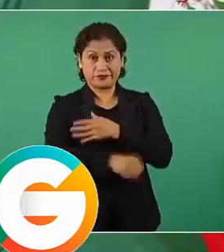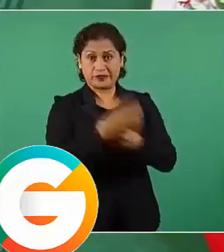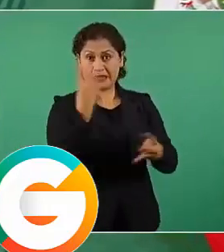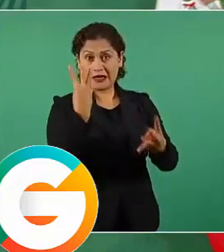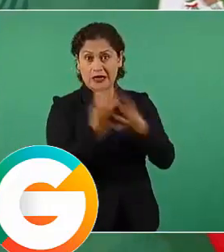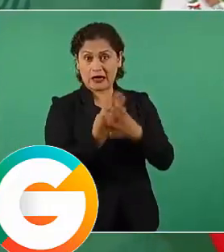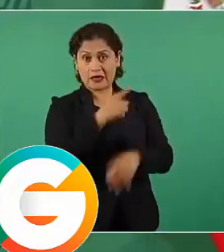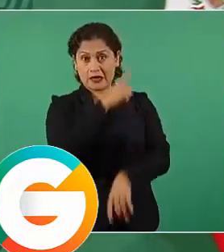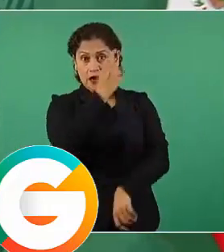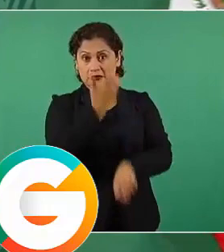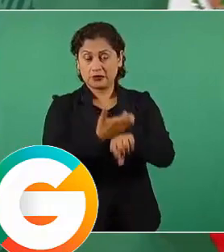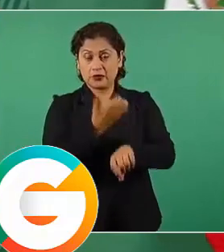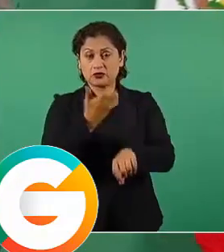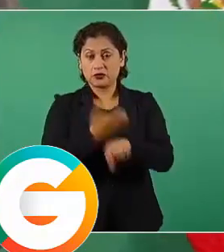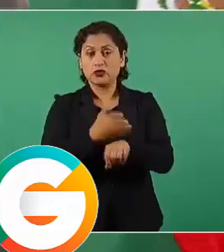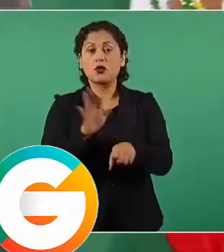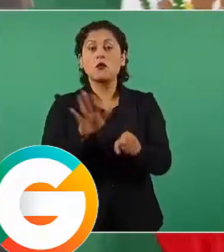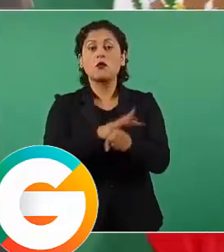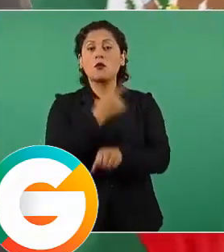de